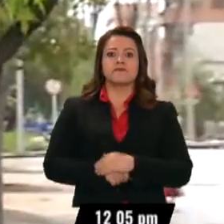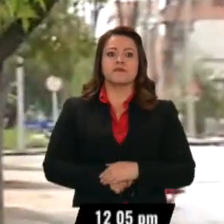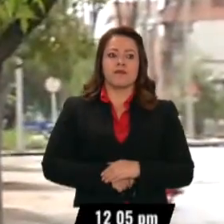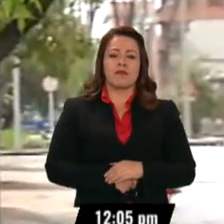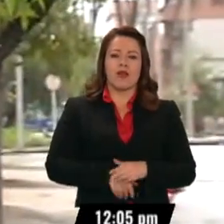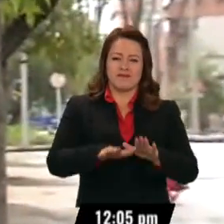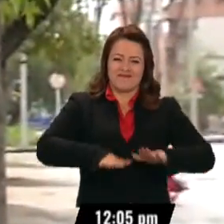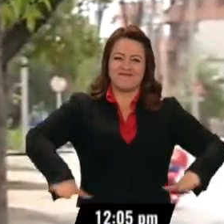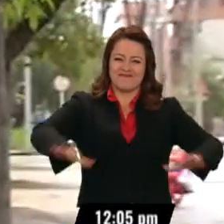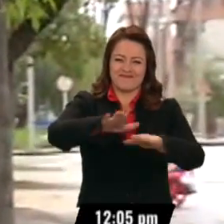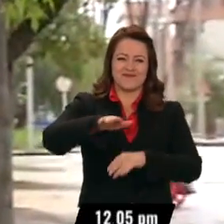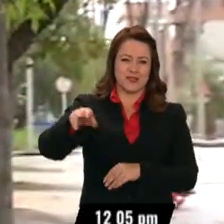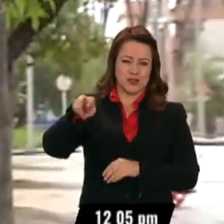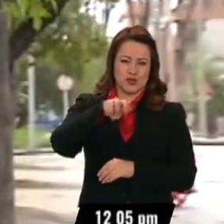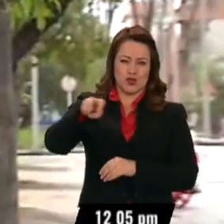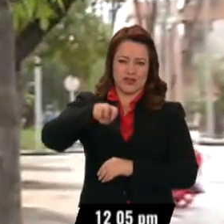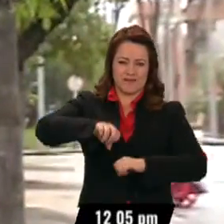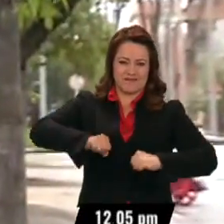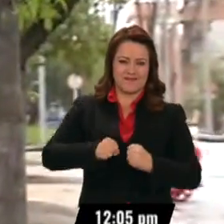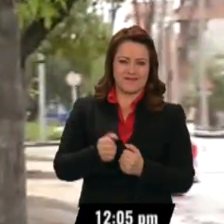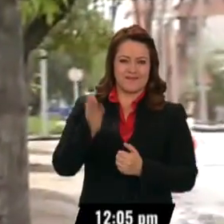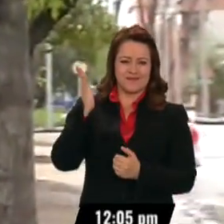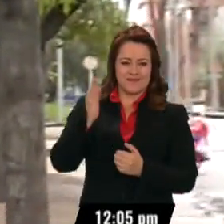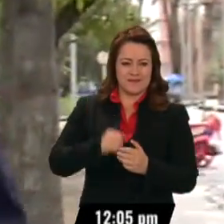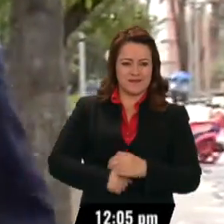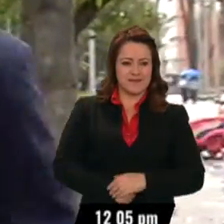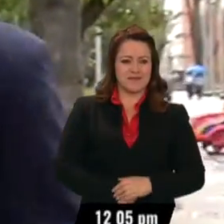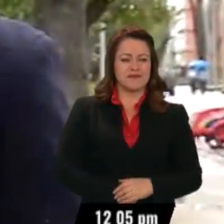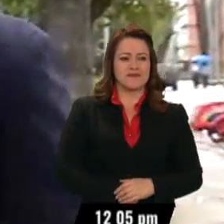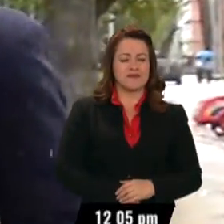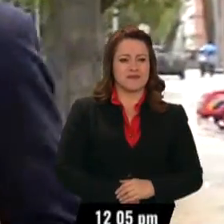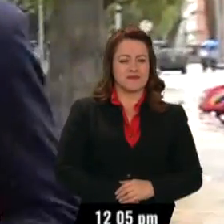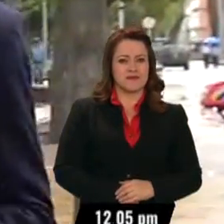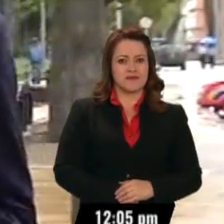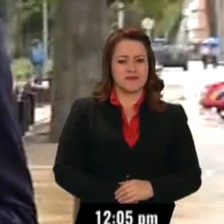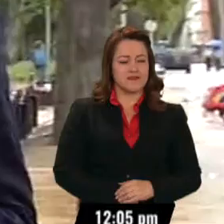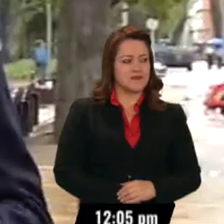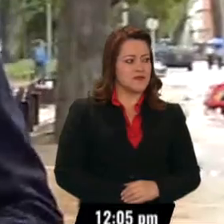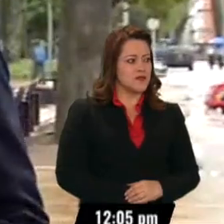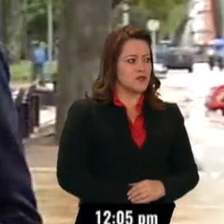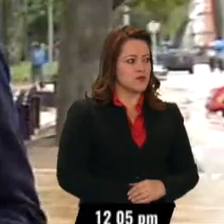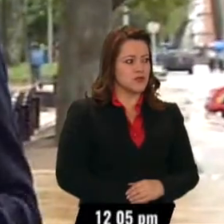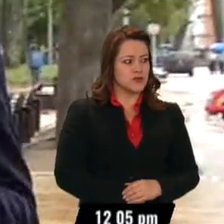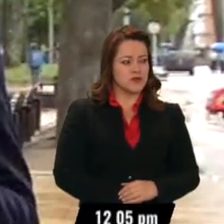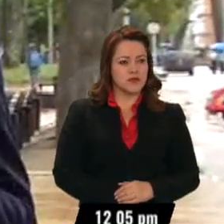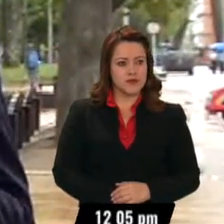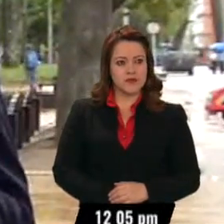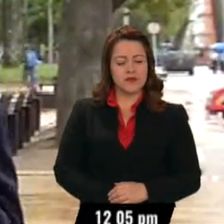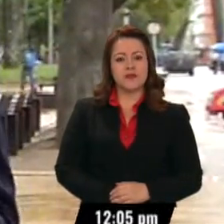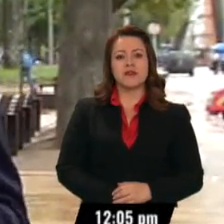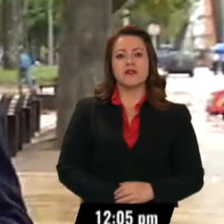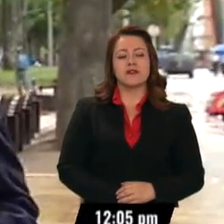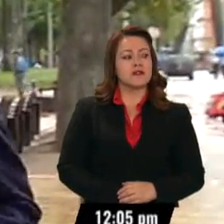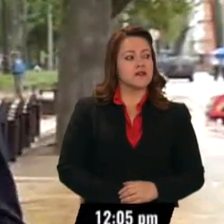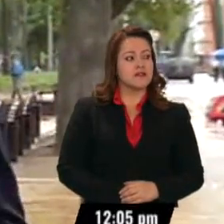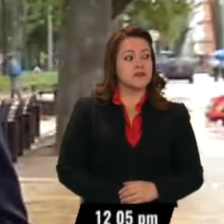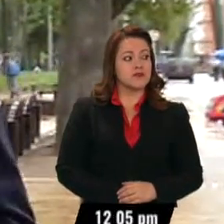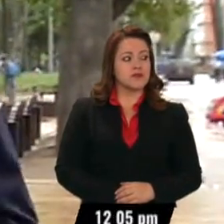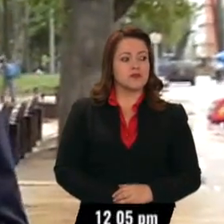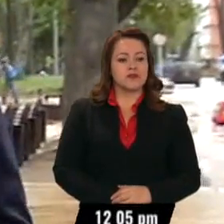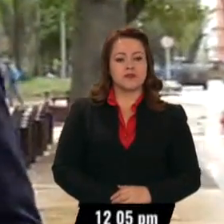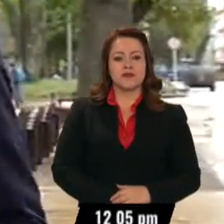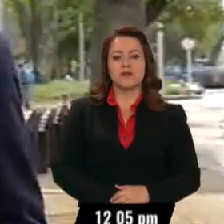Así es, Laura, buenas tardes. Pues nos encontramos a esta hora con el ministro de Interior, Guillermo Rivera, quien nos va a hablar un poco sobre la